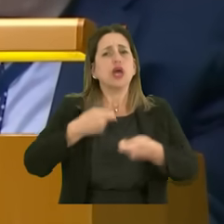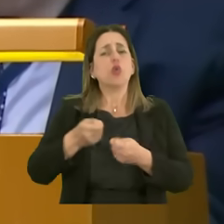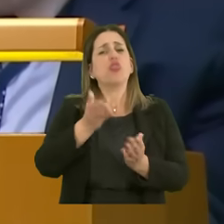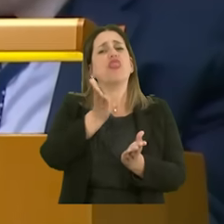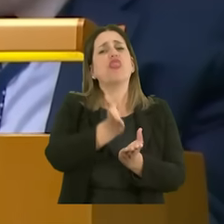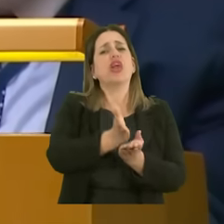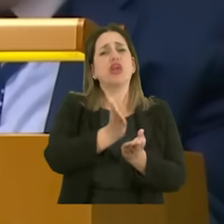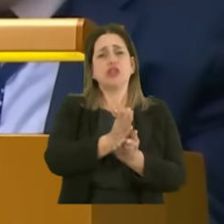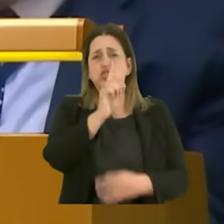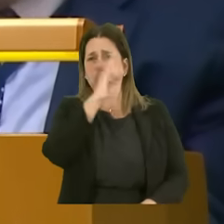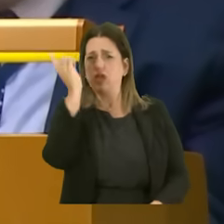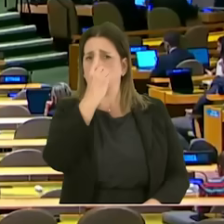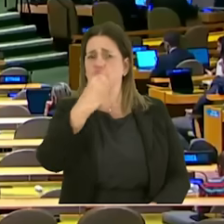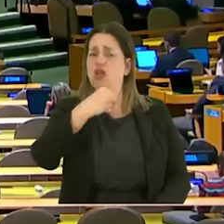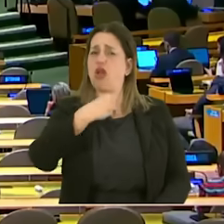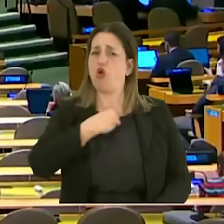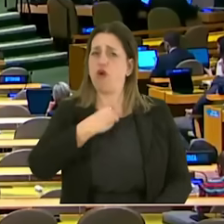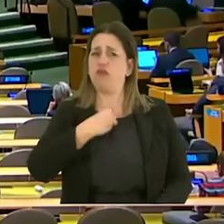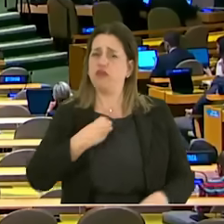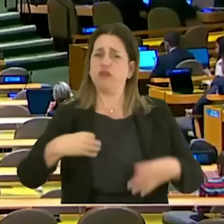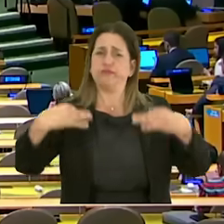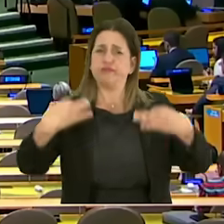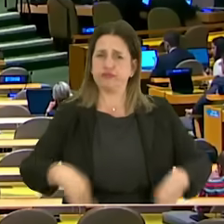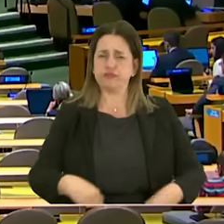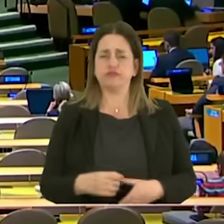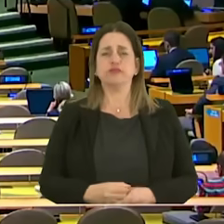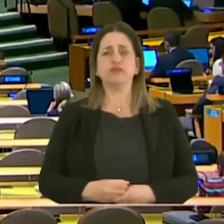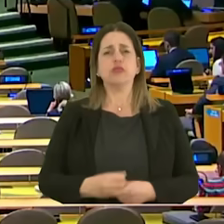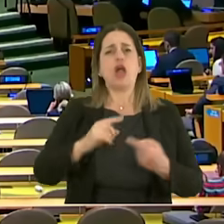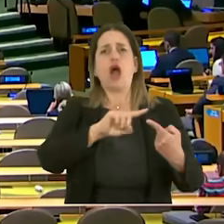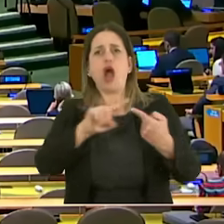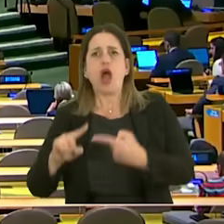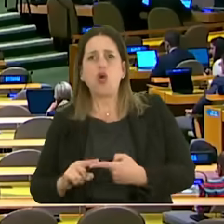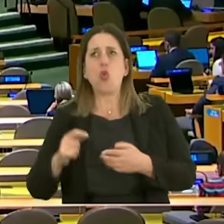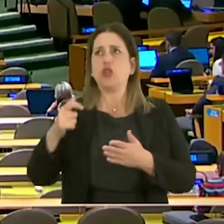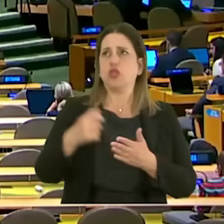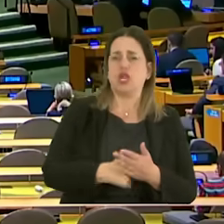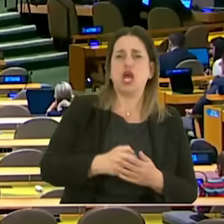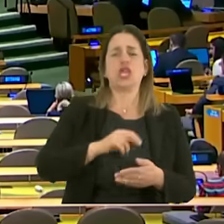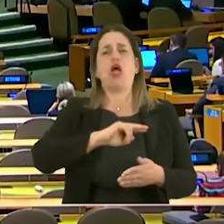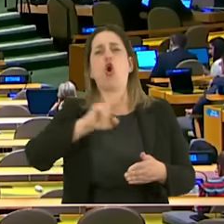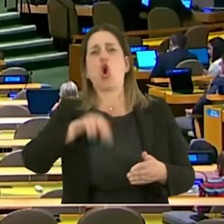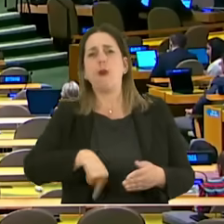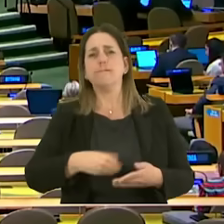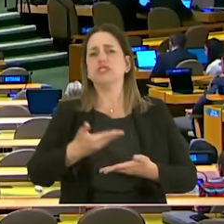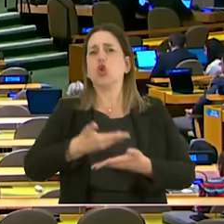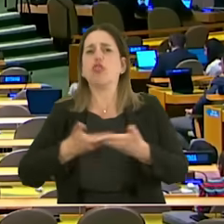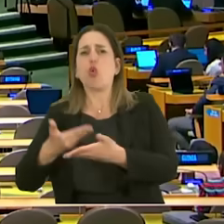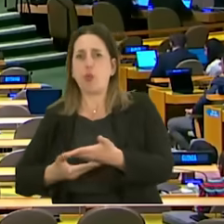internacional creíble y sólido acuerdos tratados convenciones